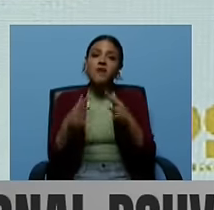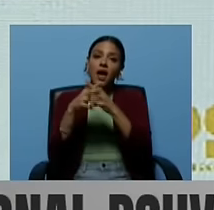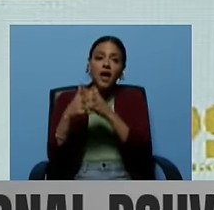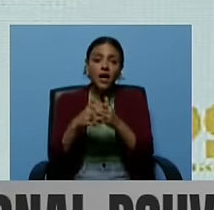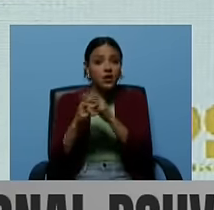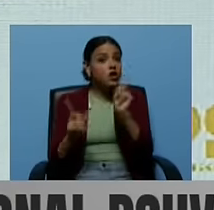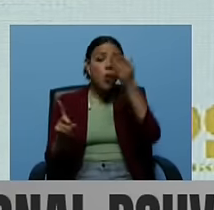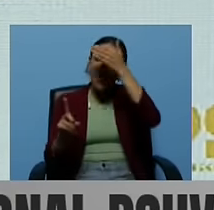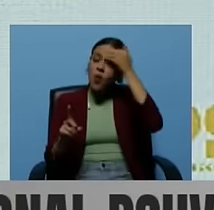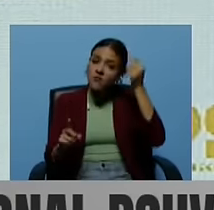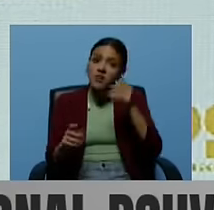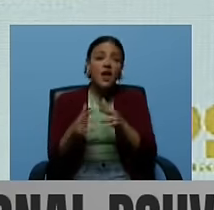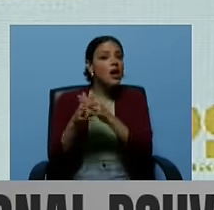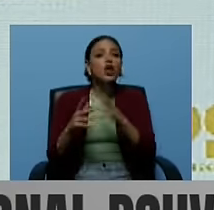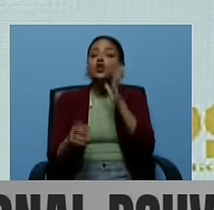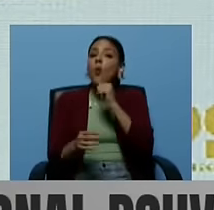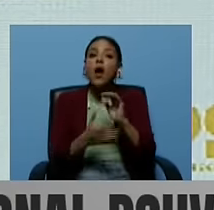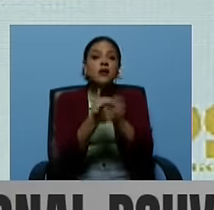El imperialismo no tiene amigos.